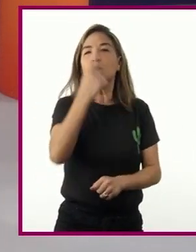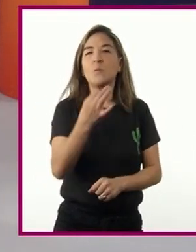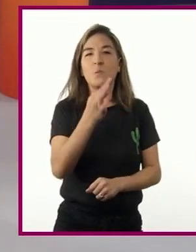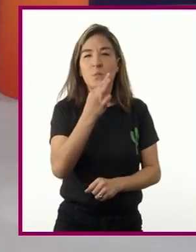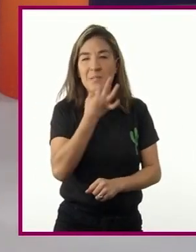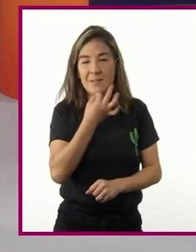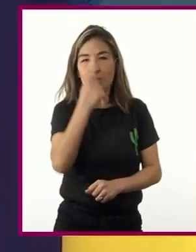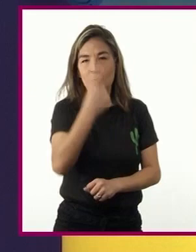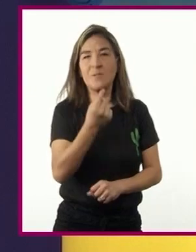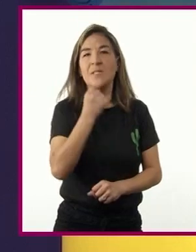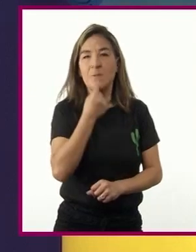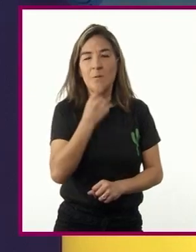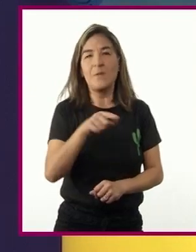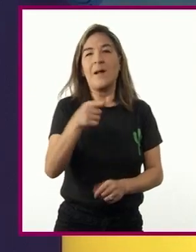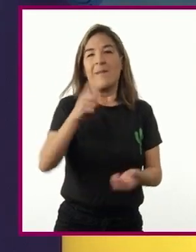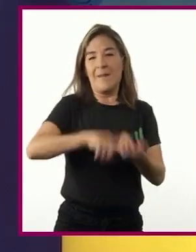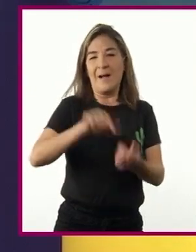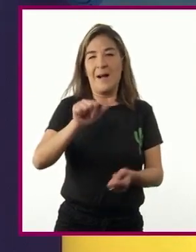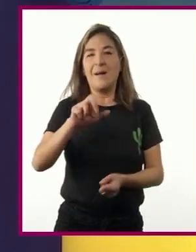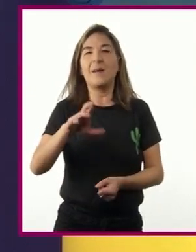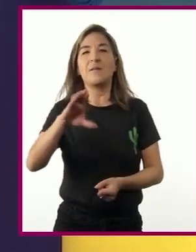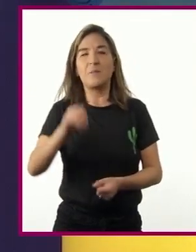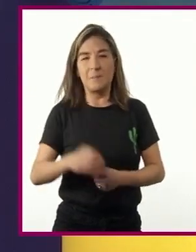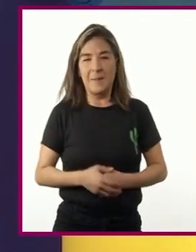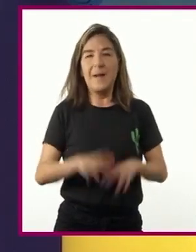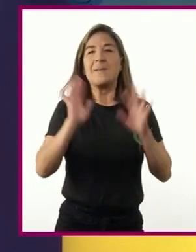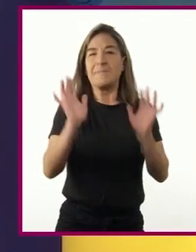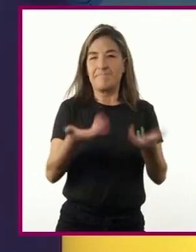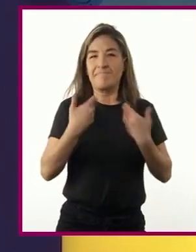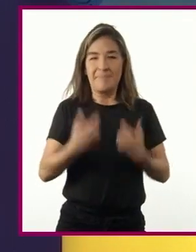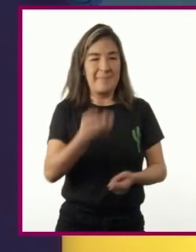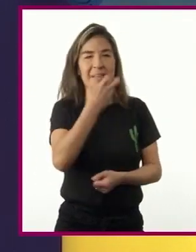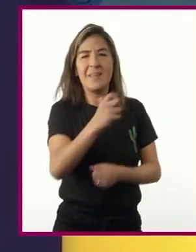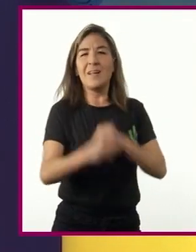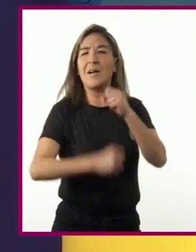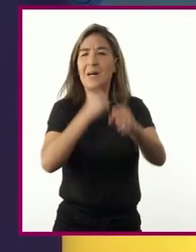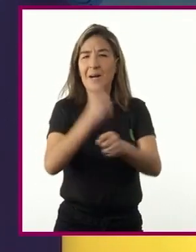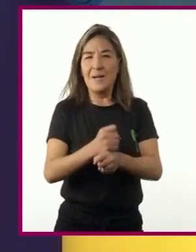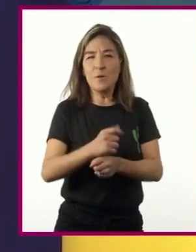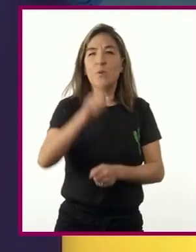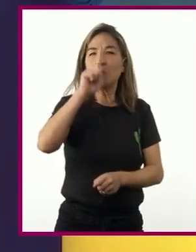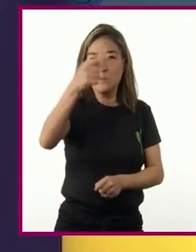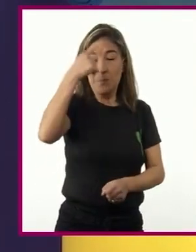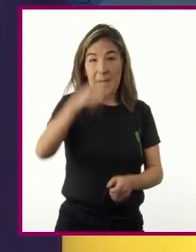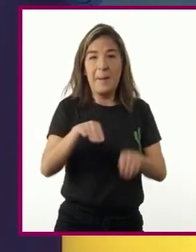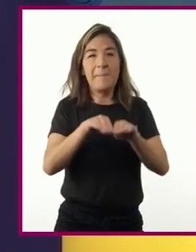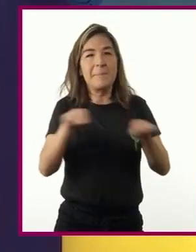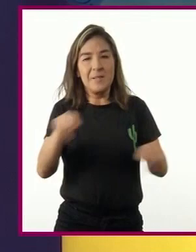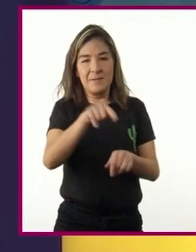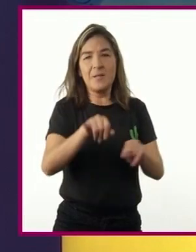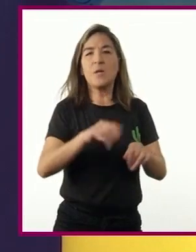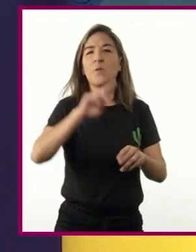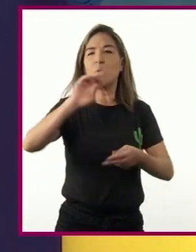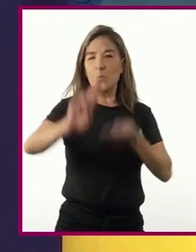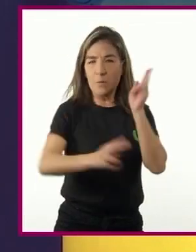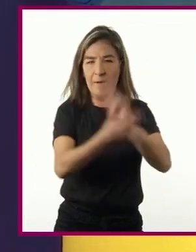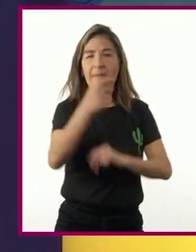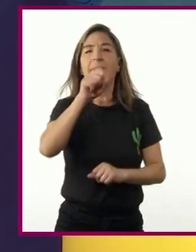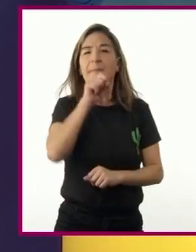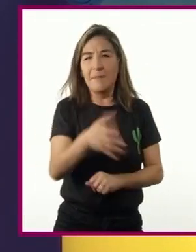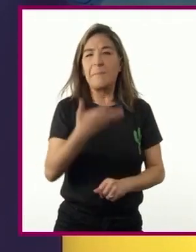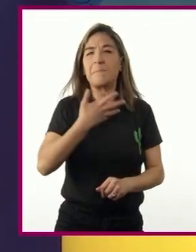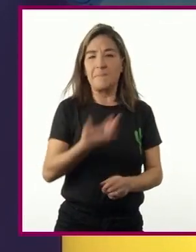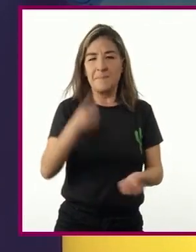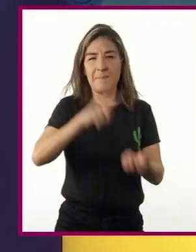de arco. Ya comprendo. Además de los años luz para medir distancias en el universo, también existe